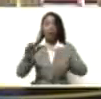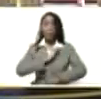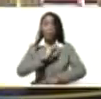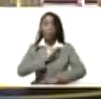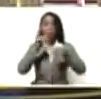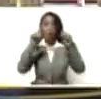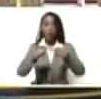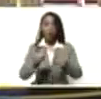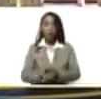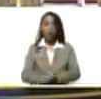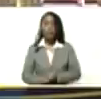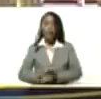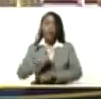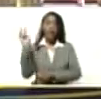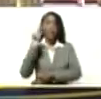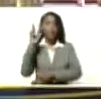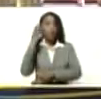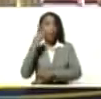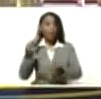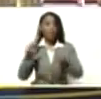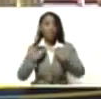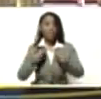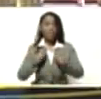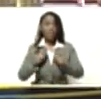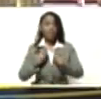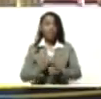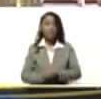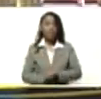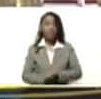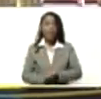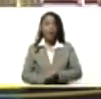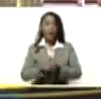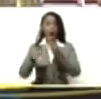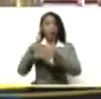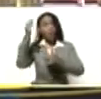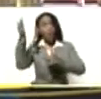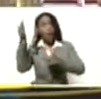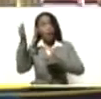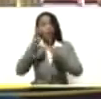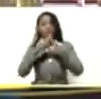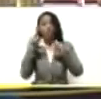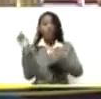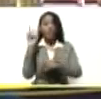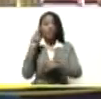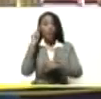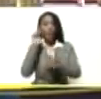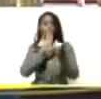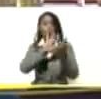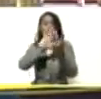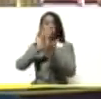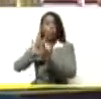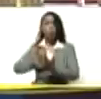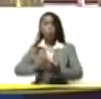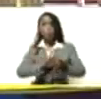y la venezuela que vive en el exterior toda venezuela se conectó